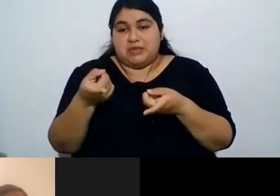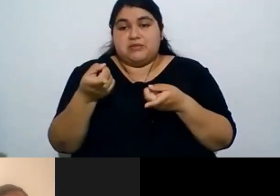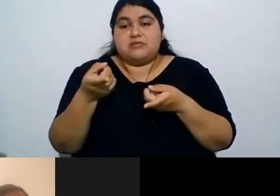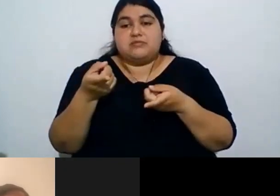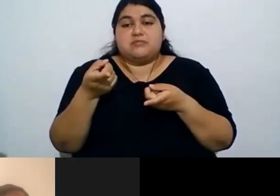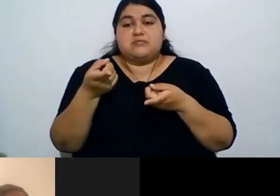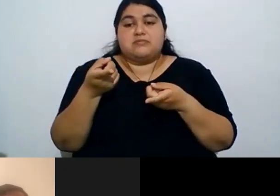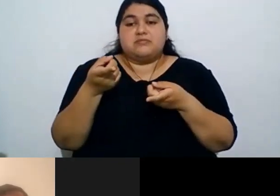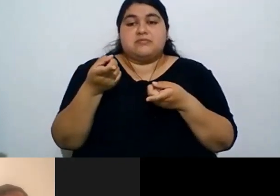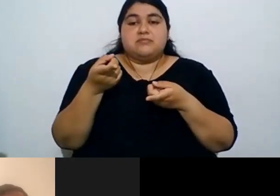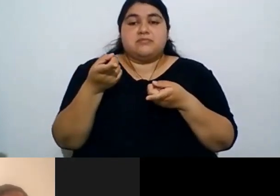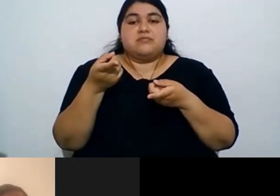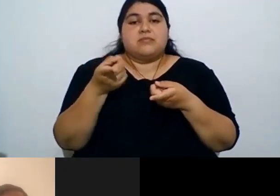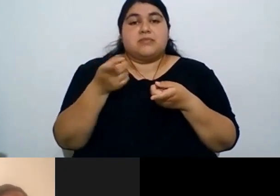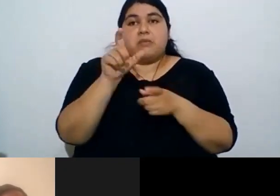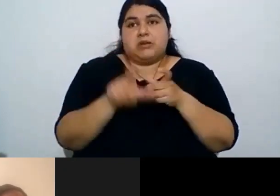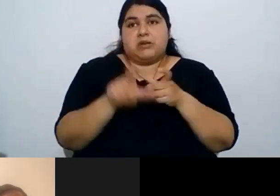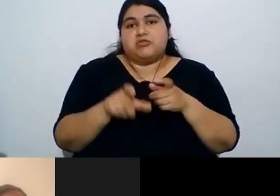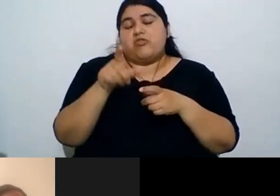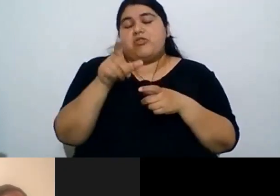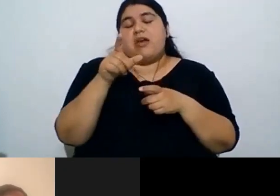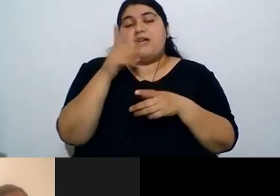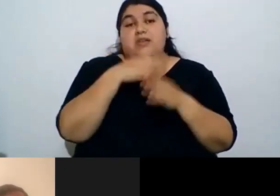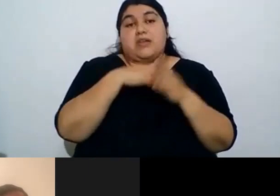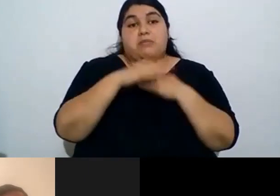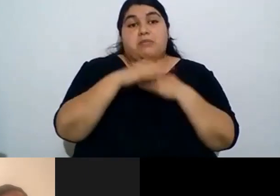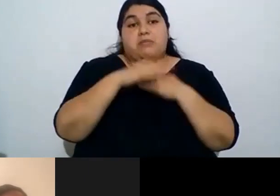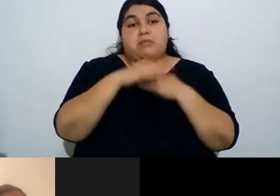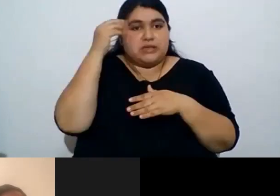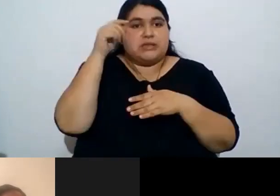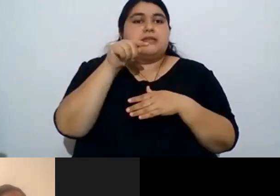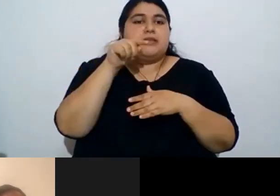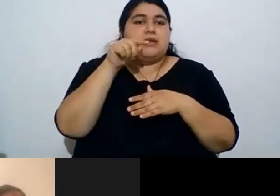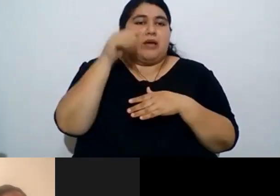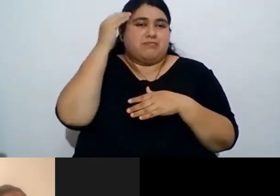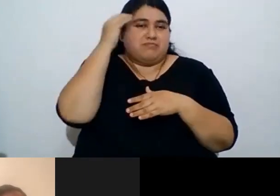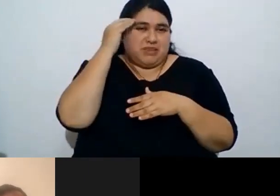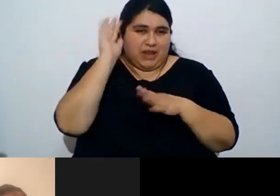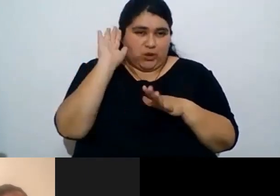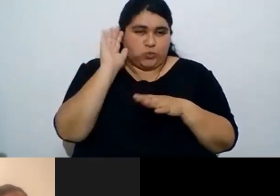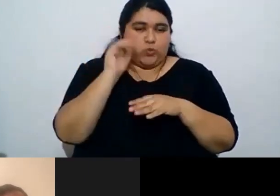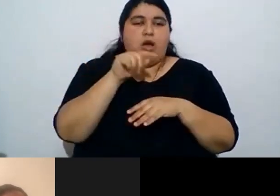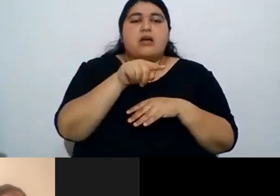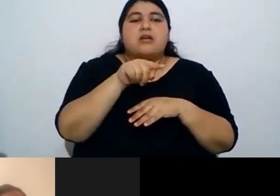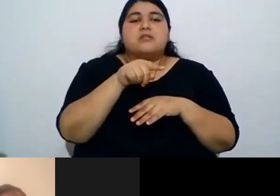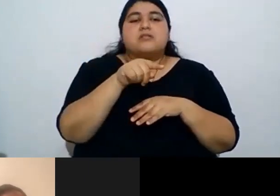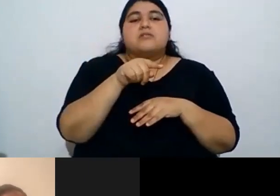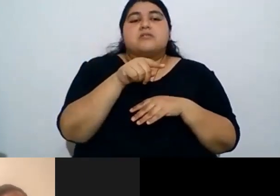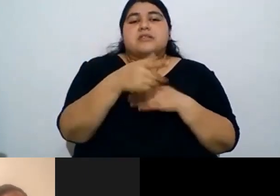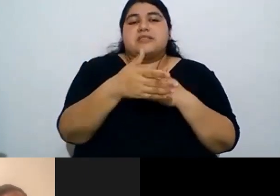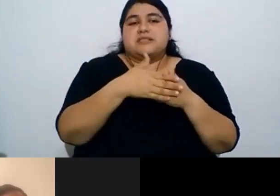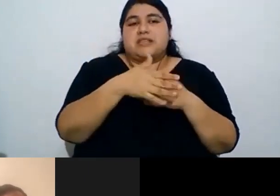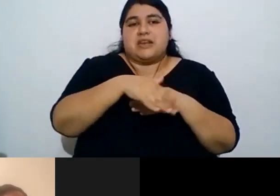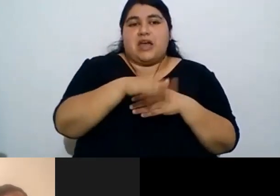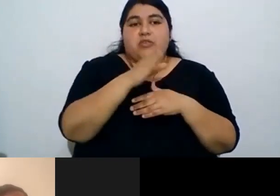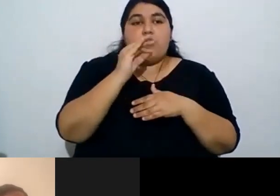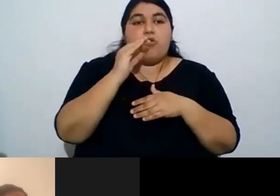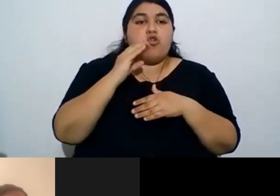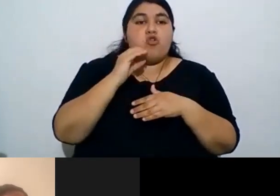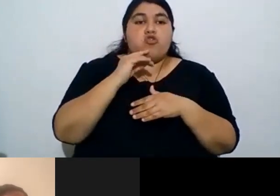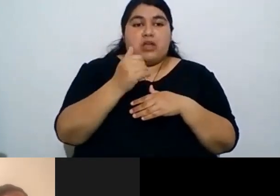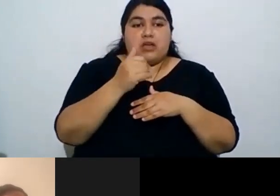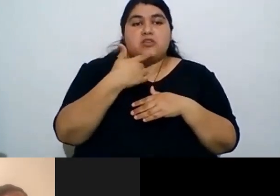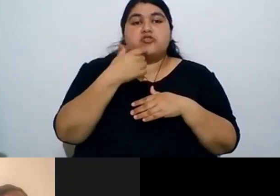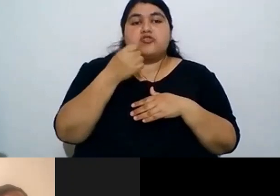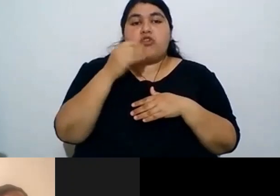que fue una persona con discapacidad cognitiva, intelectual, perdón, del municipio de Soacha, cerca de Bogotá. El ejército se lo